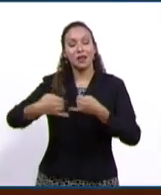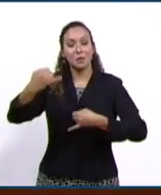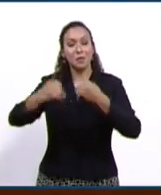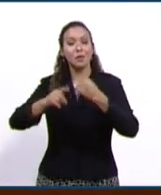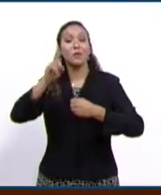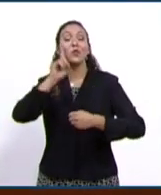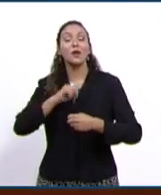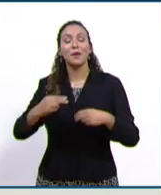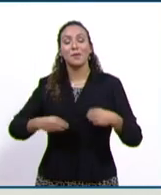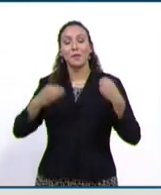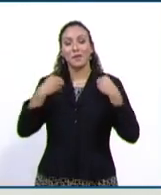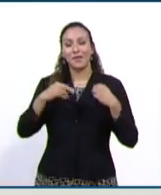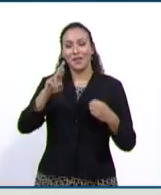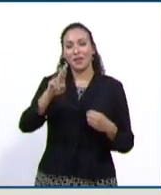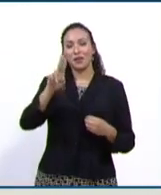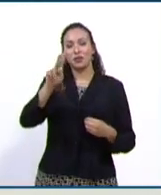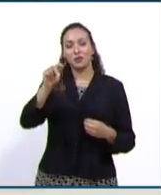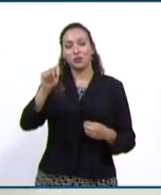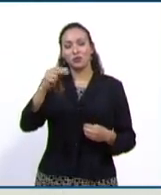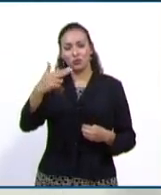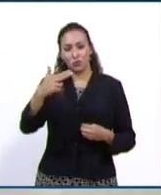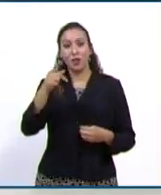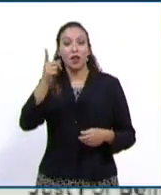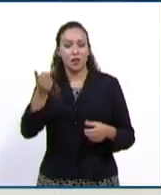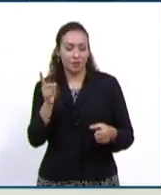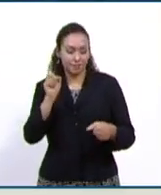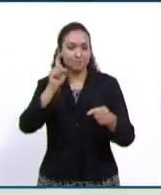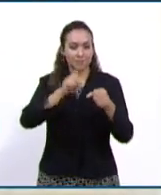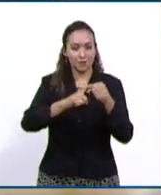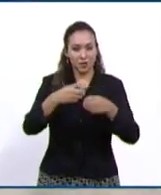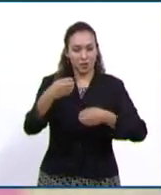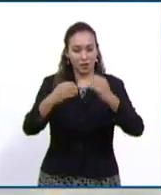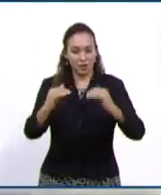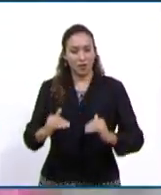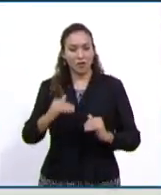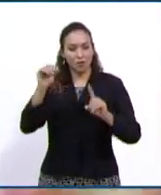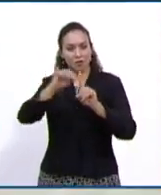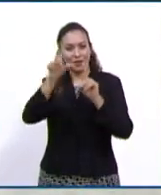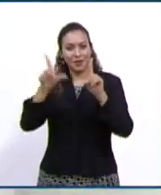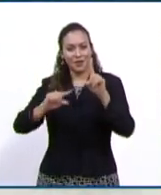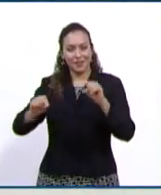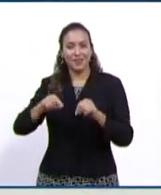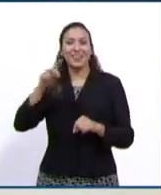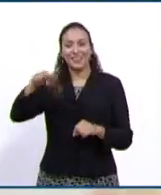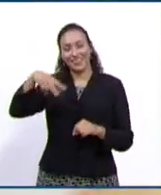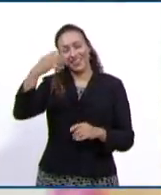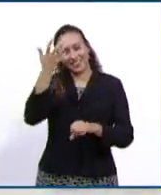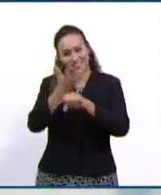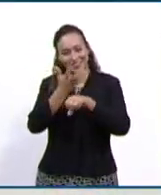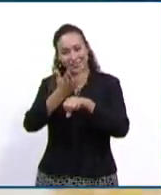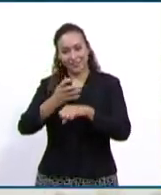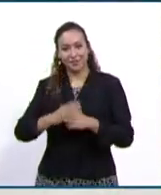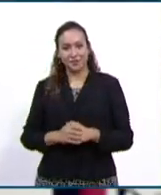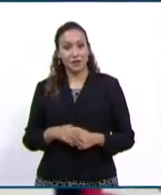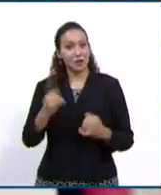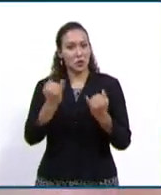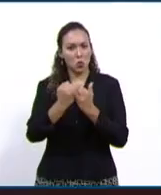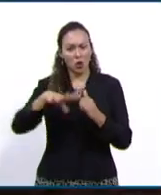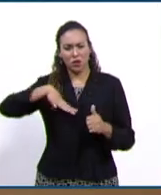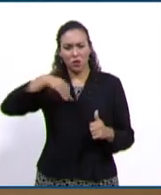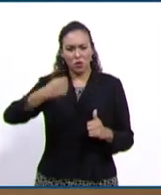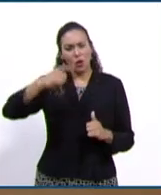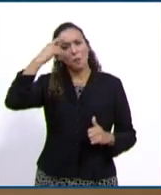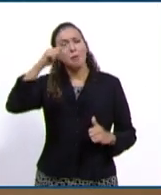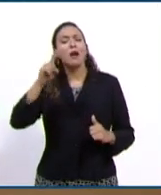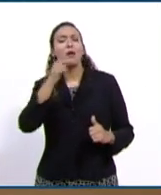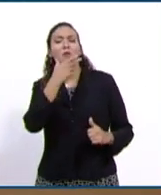de Ruth Bader Ginsburg, integrante de la Corte Suprema de los Estados Unidos, incansable luchadora por la igualdad de género y en